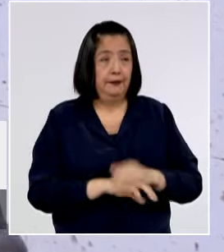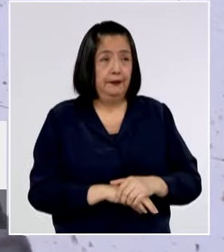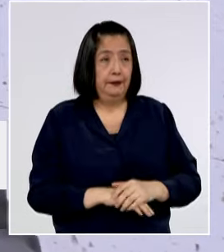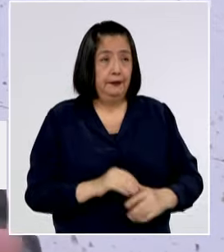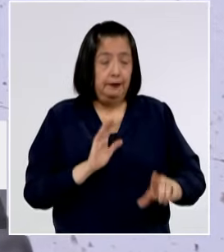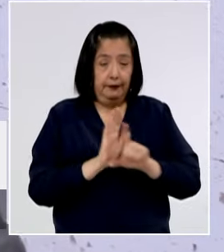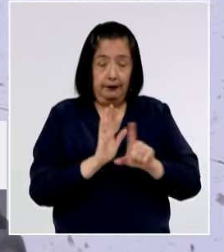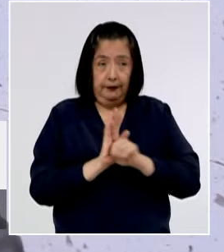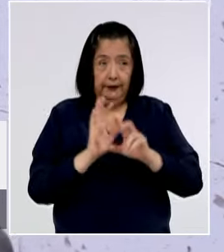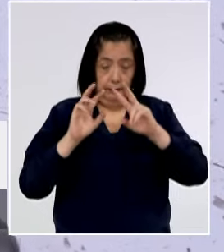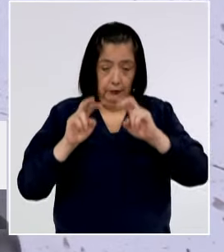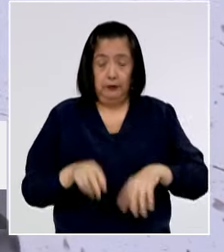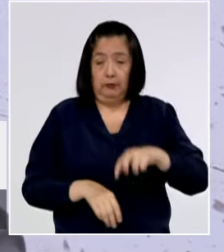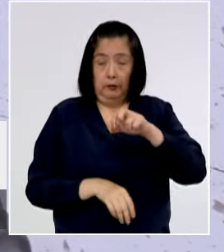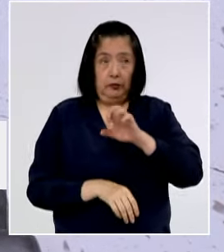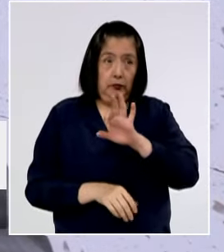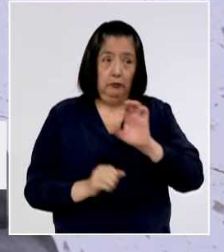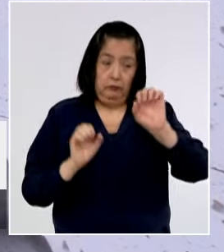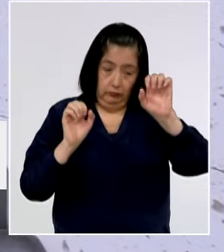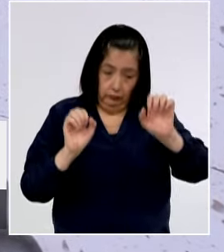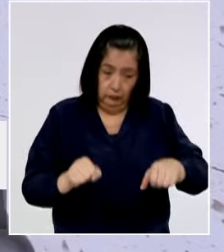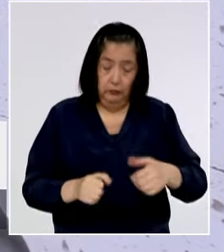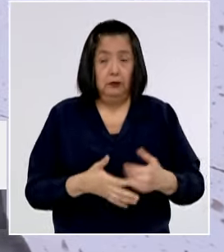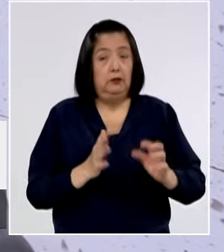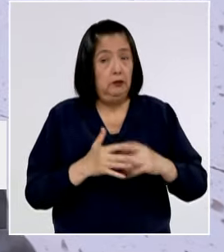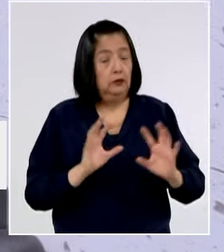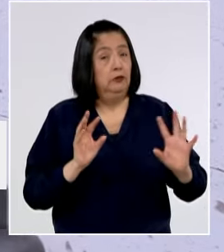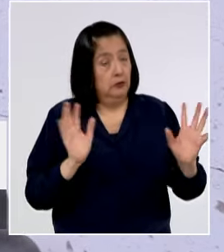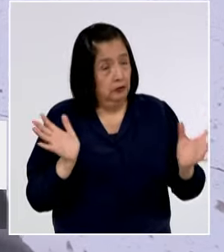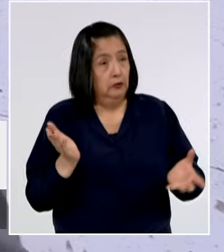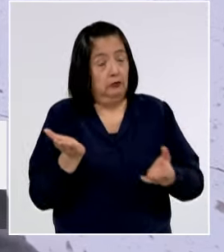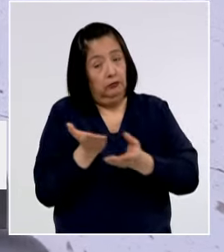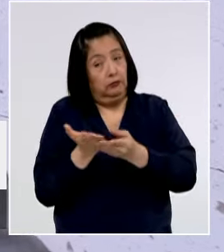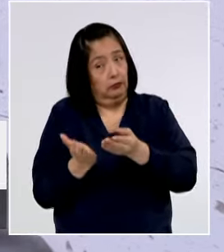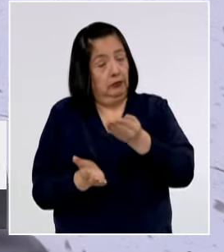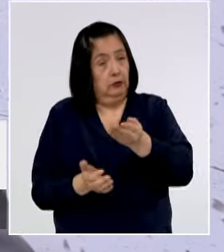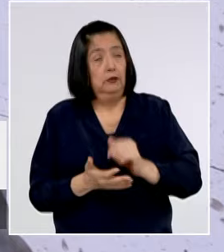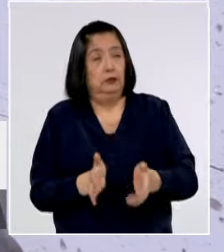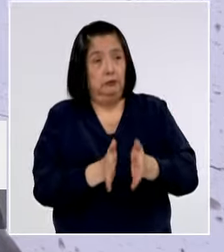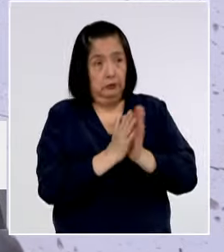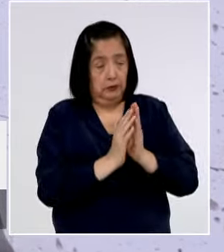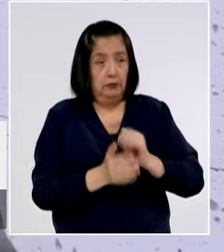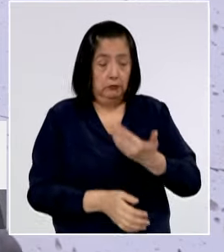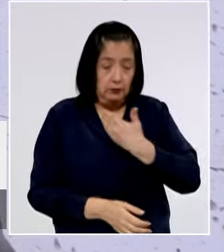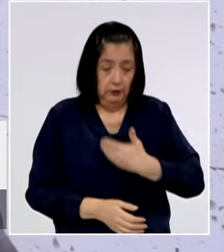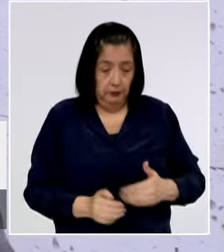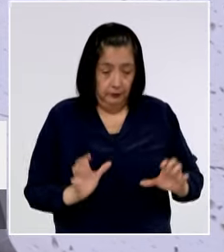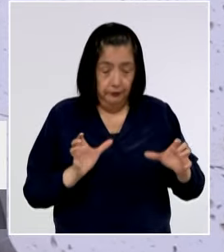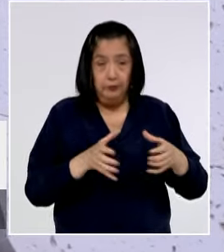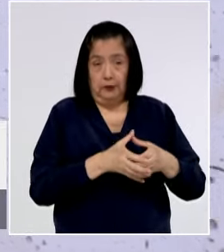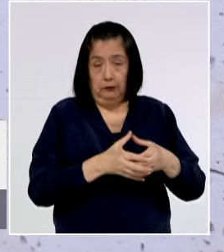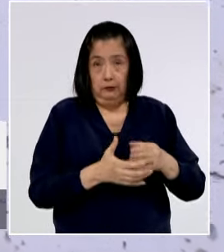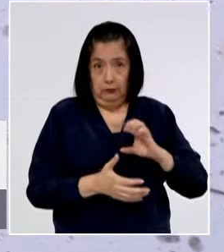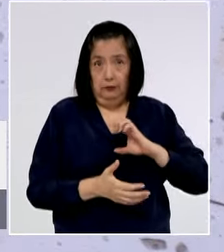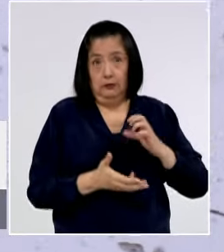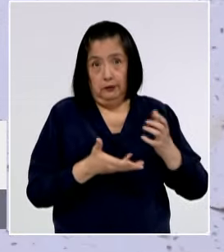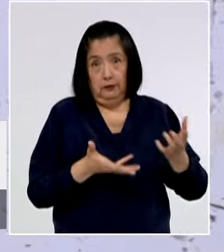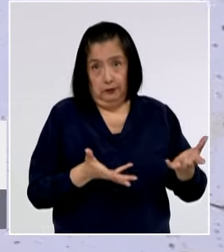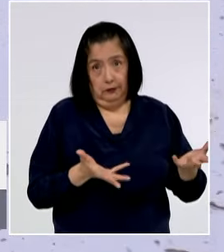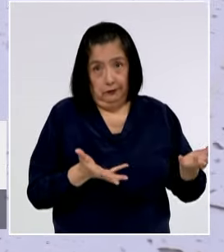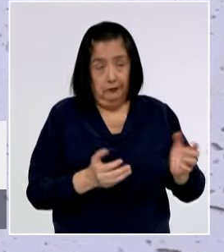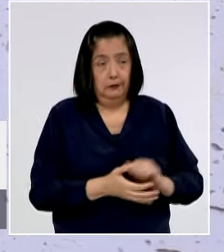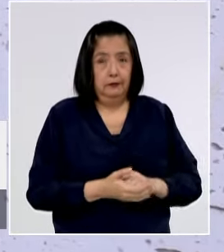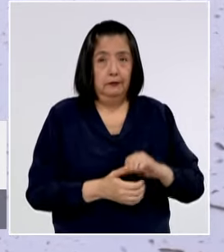latina a través de Punto Final pues va a acumular desde aquí yo le pediría a nuestro al presidente de la comisión de ética